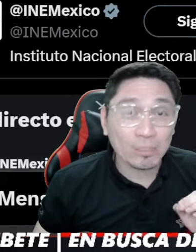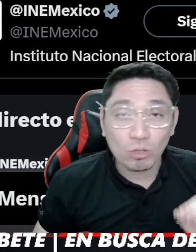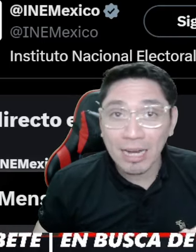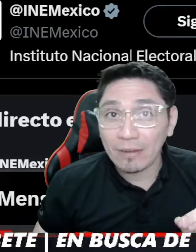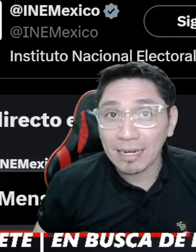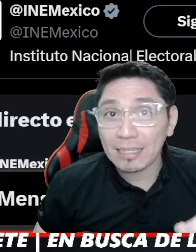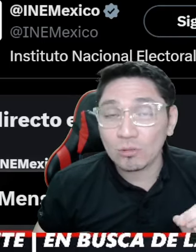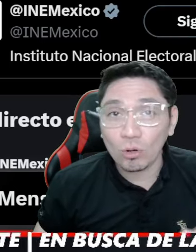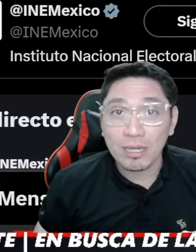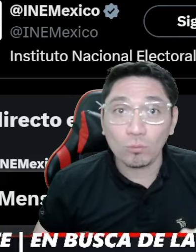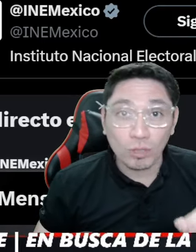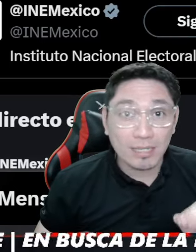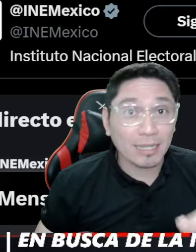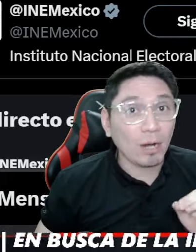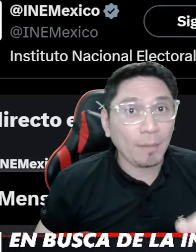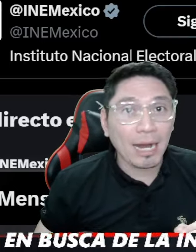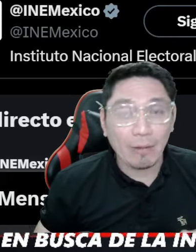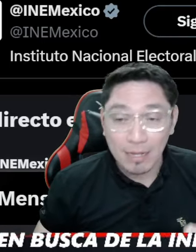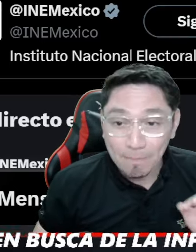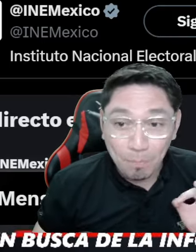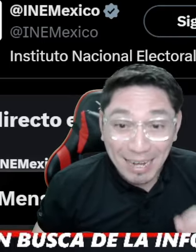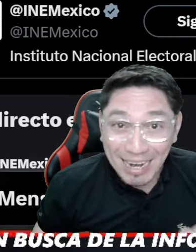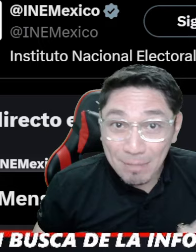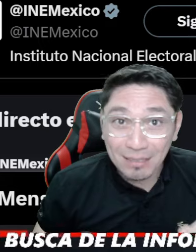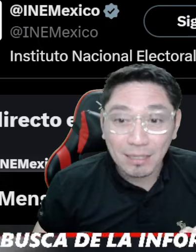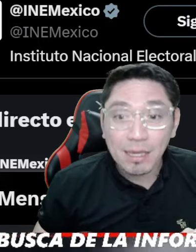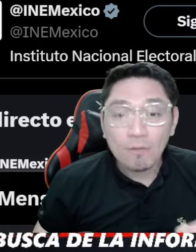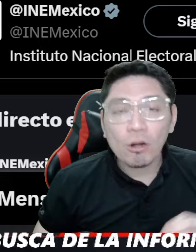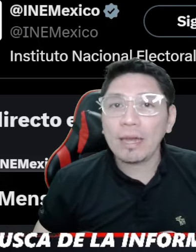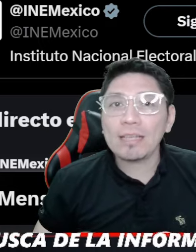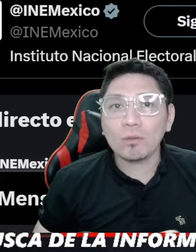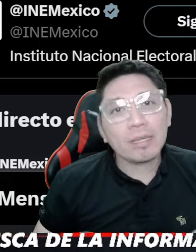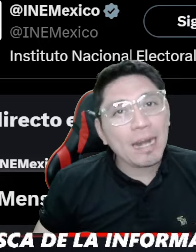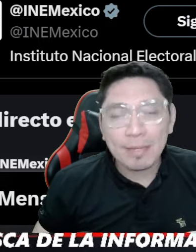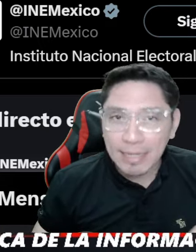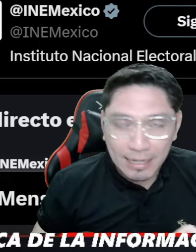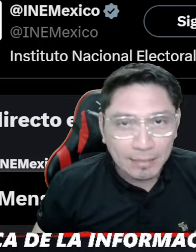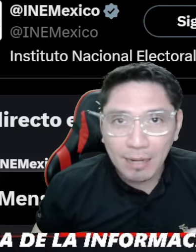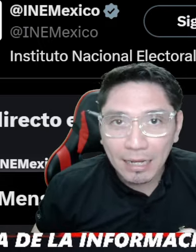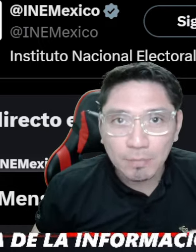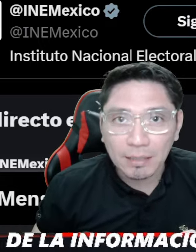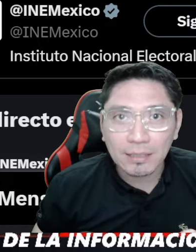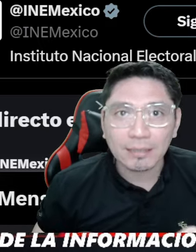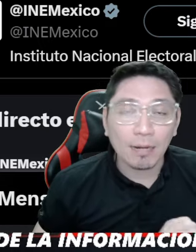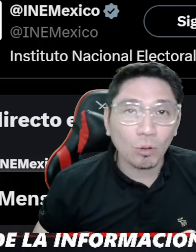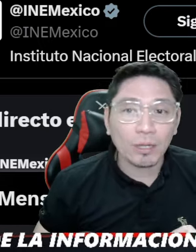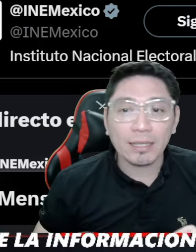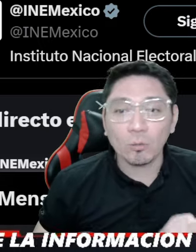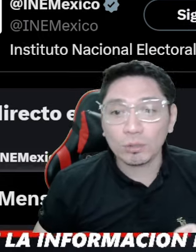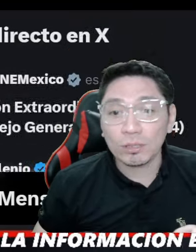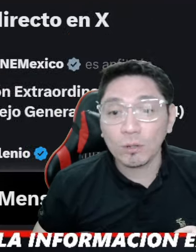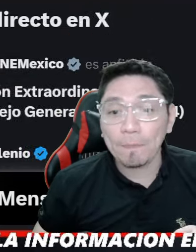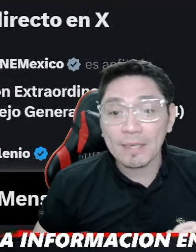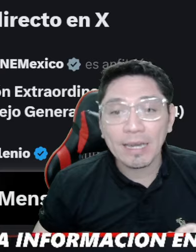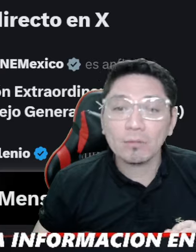que escuchar a Fernández Noroña utilizando la palabra penalmente fue lo que hizo que ya le empezaran a temblar las patitas al bloque de